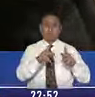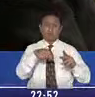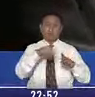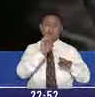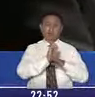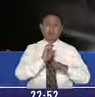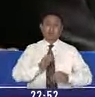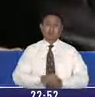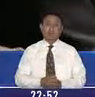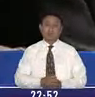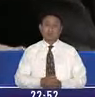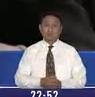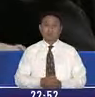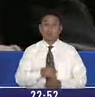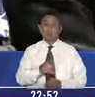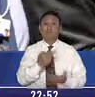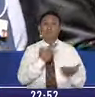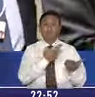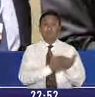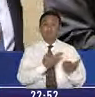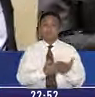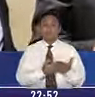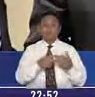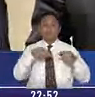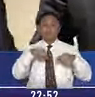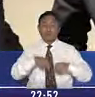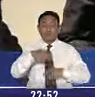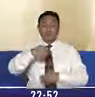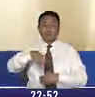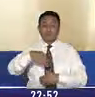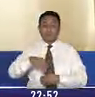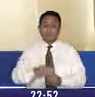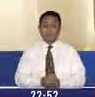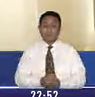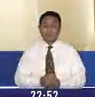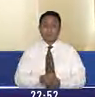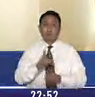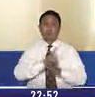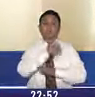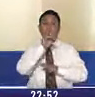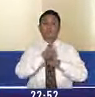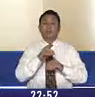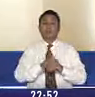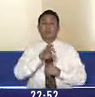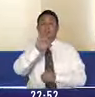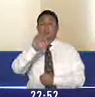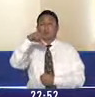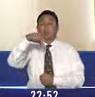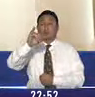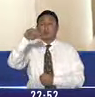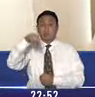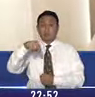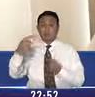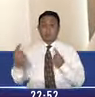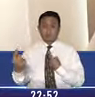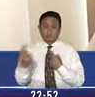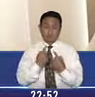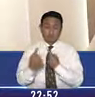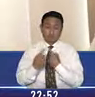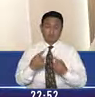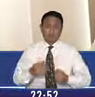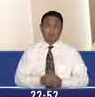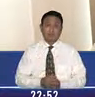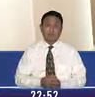reuniones compartió durante este miércoles con la directora general del Fondo Monetario Internacional, Cristalina Georgieva. A quien le